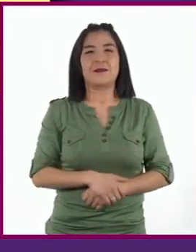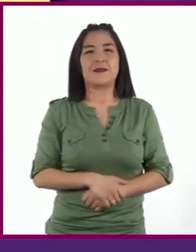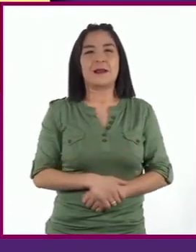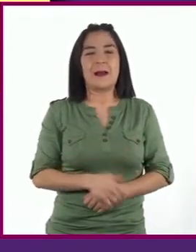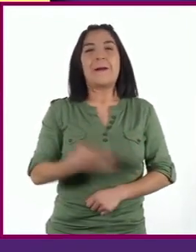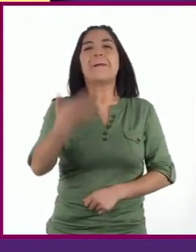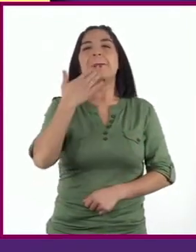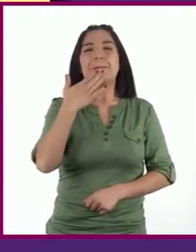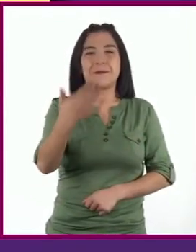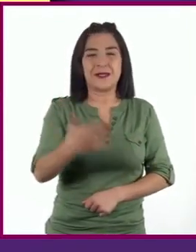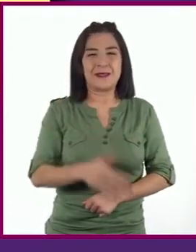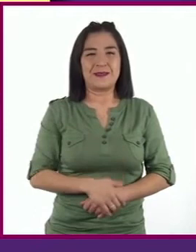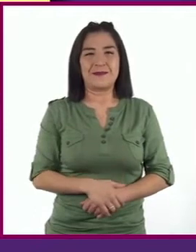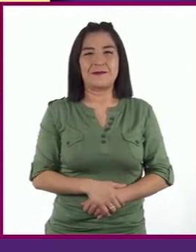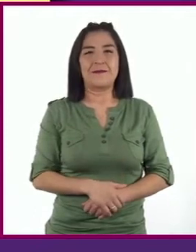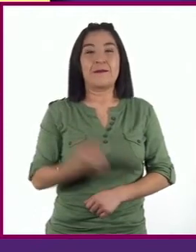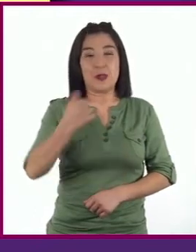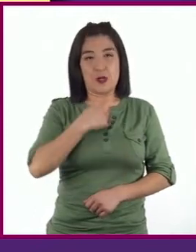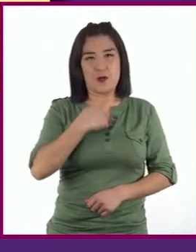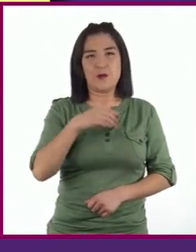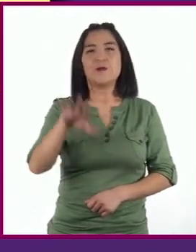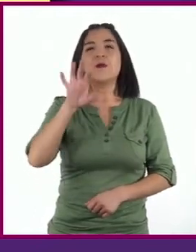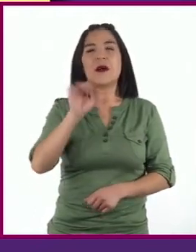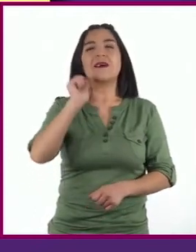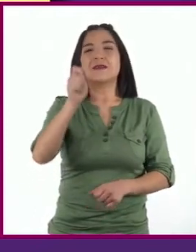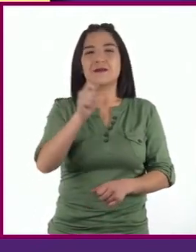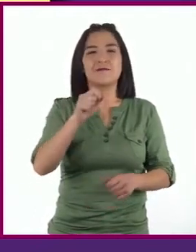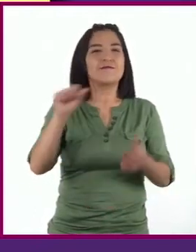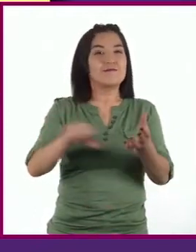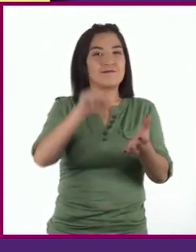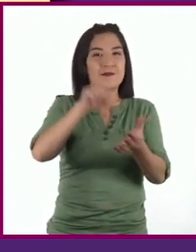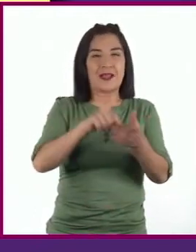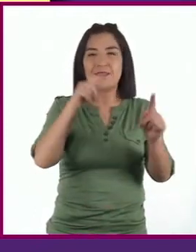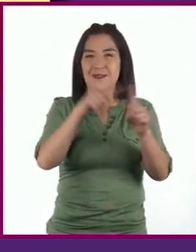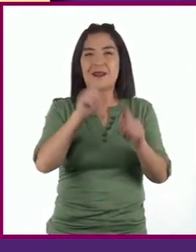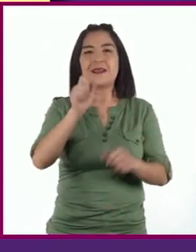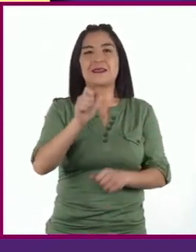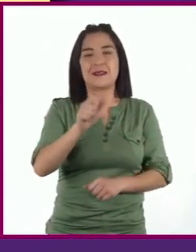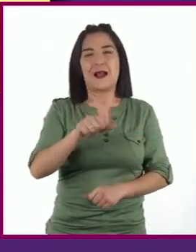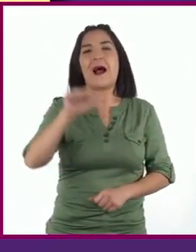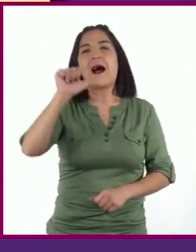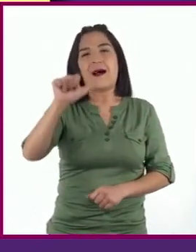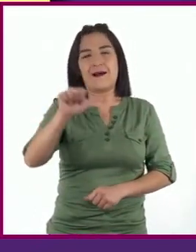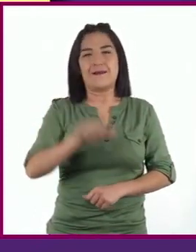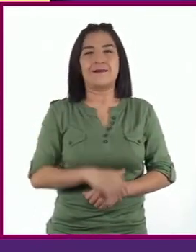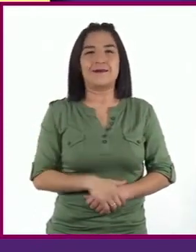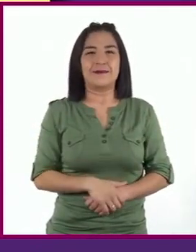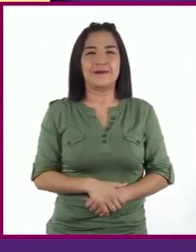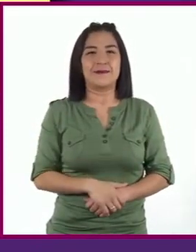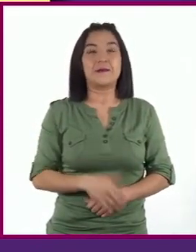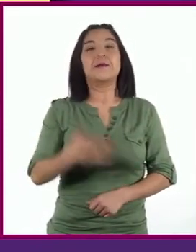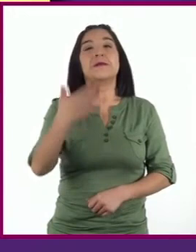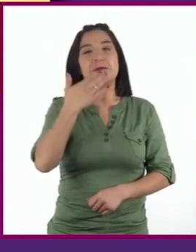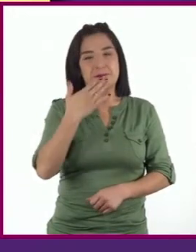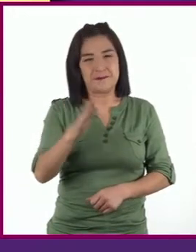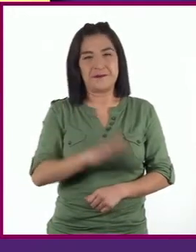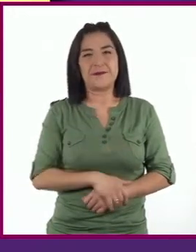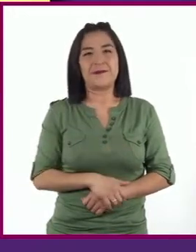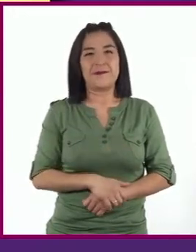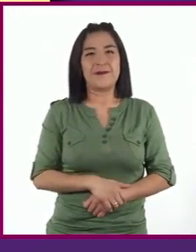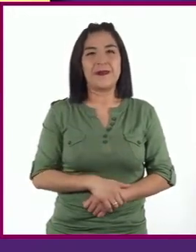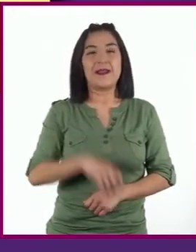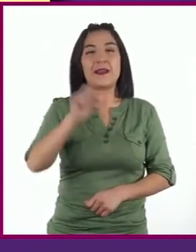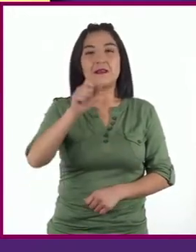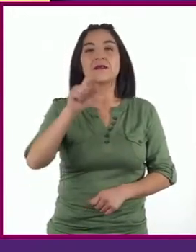Muy bien, yo voy a rotar tomando como centro de rotación al vértice A. Ahora bien, la